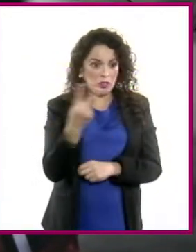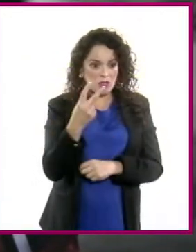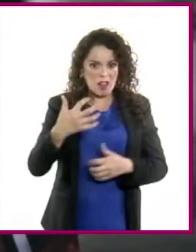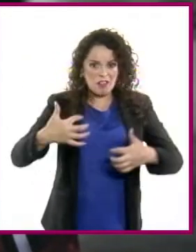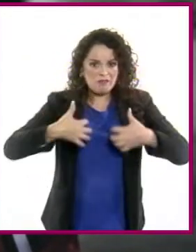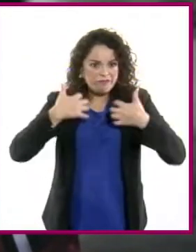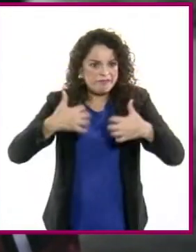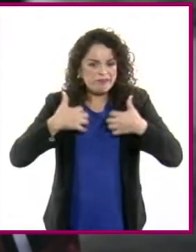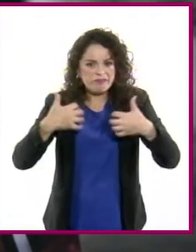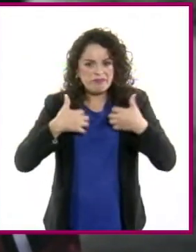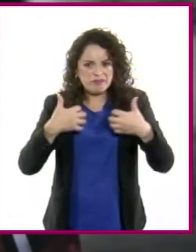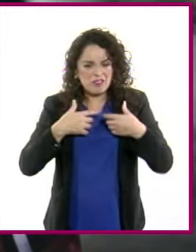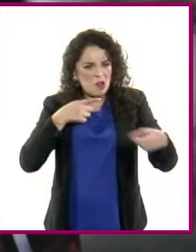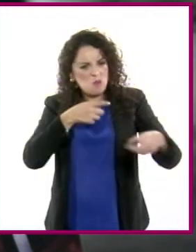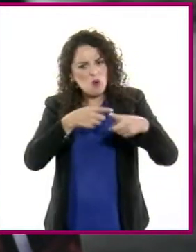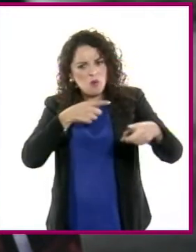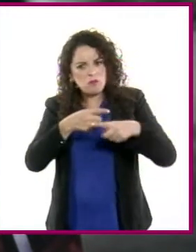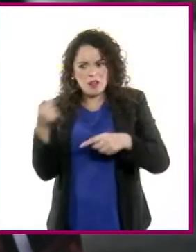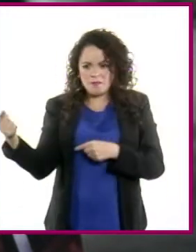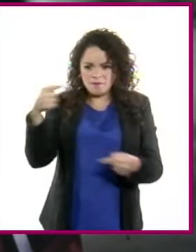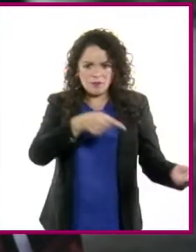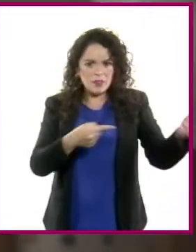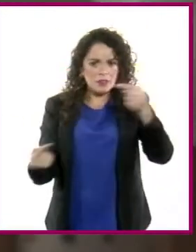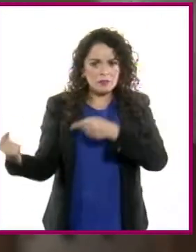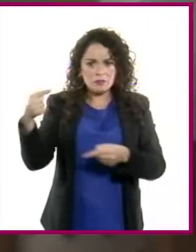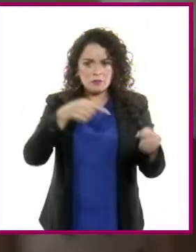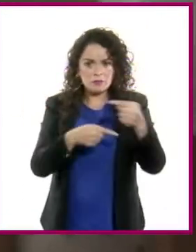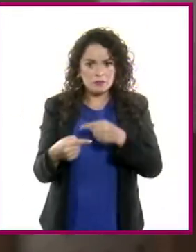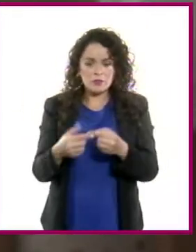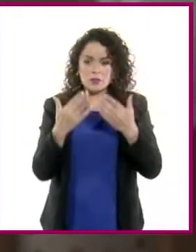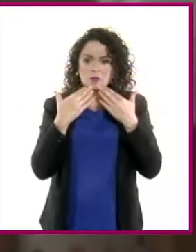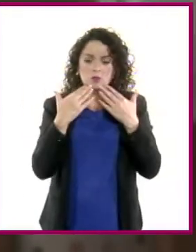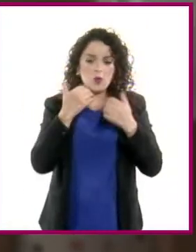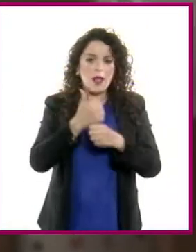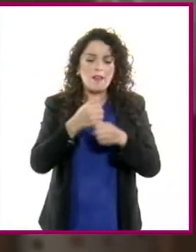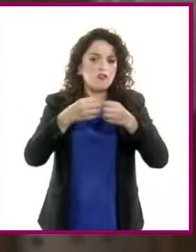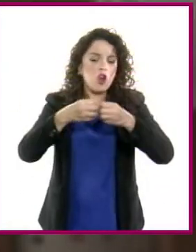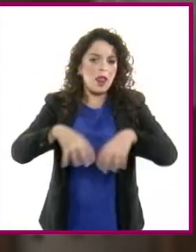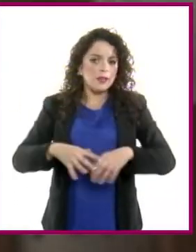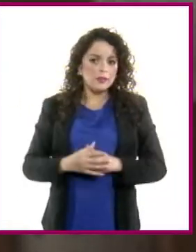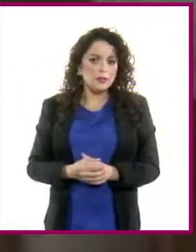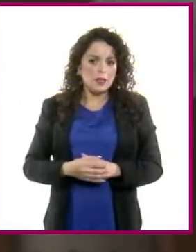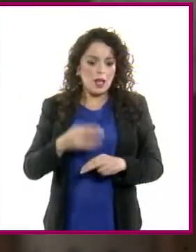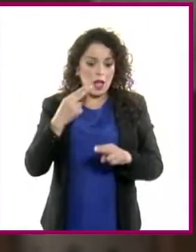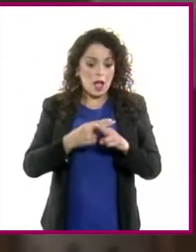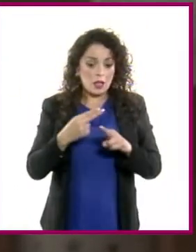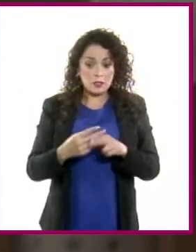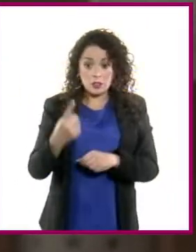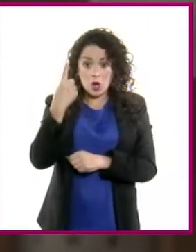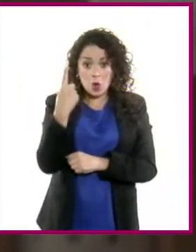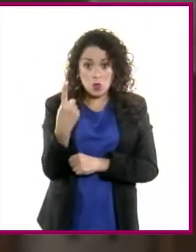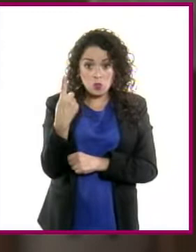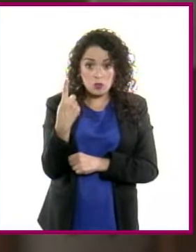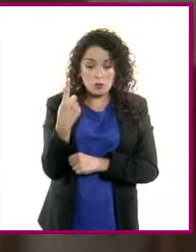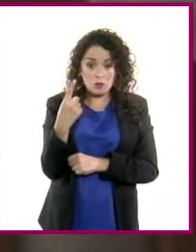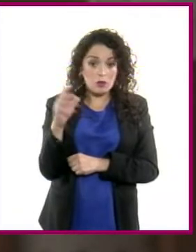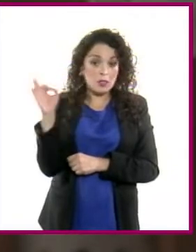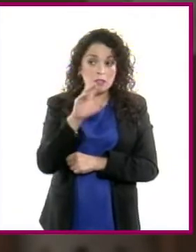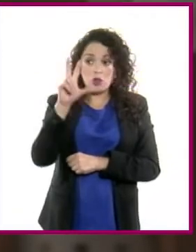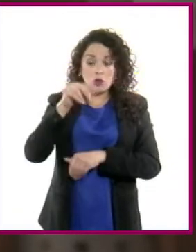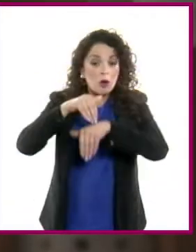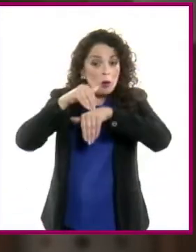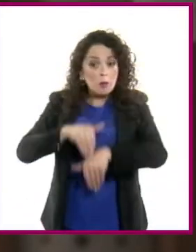el otro, no estarían haciendo gala de violencia. Mientras que si uno de ellos desobedece a su padre y el padre